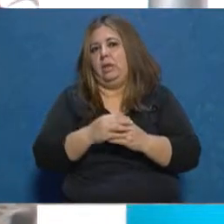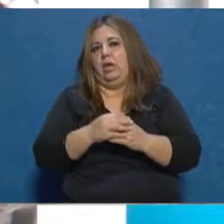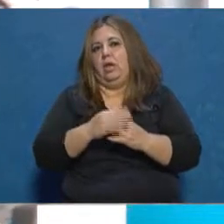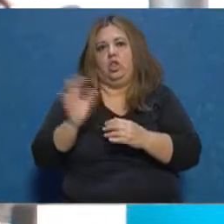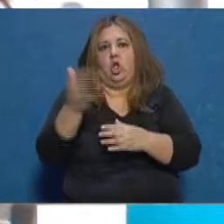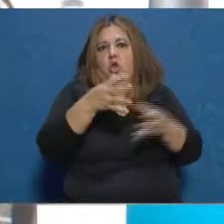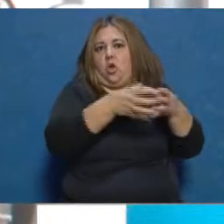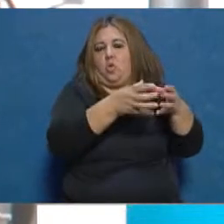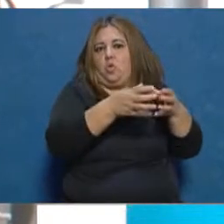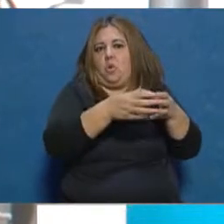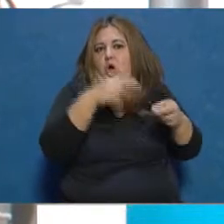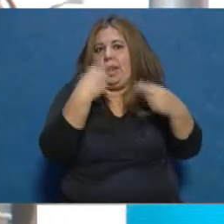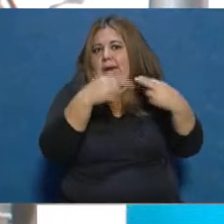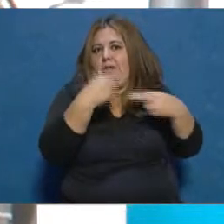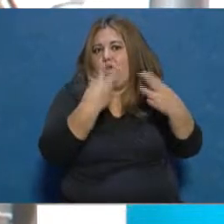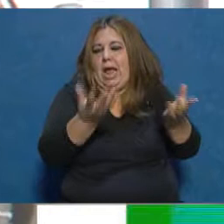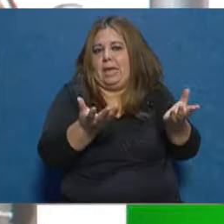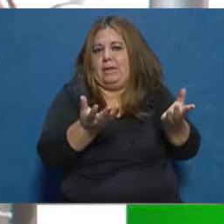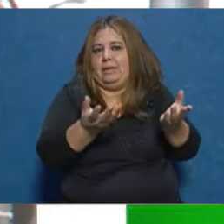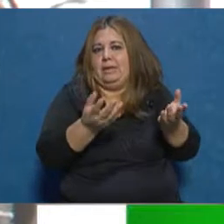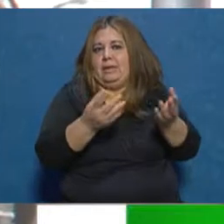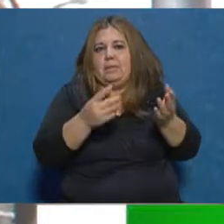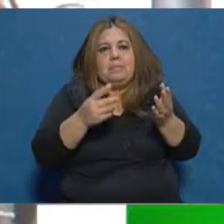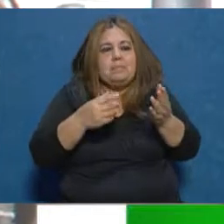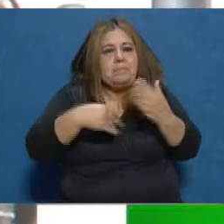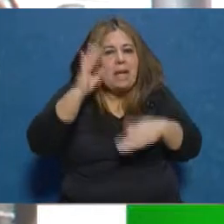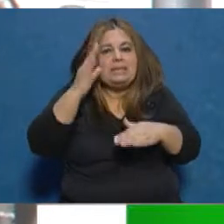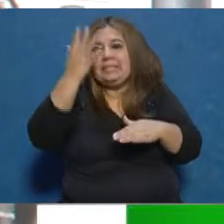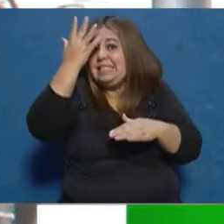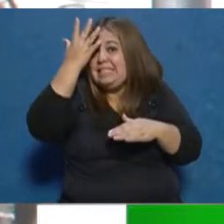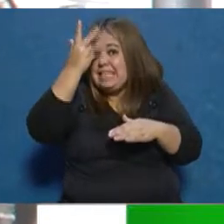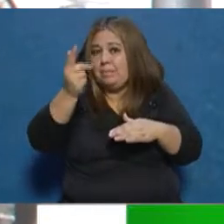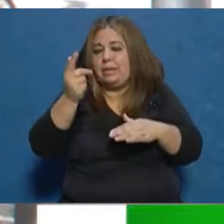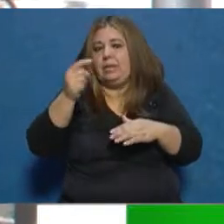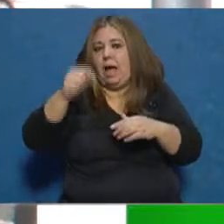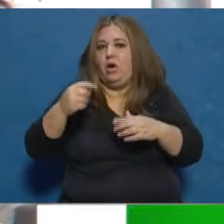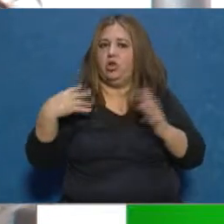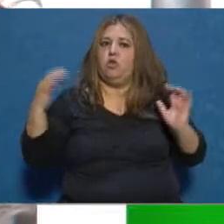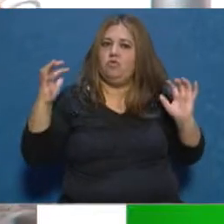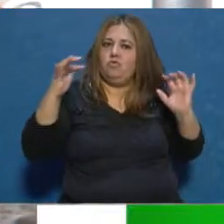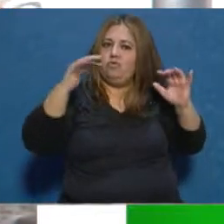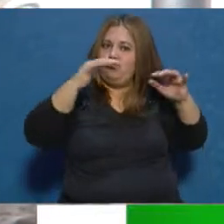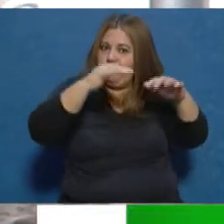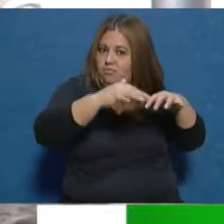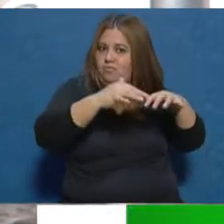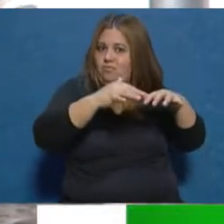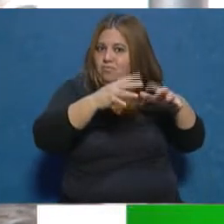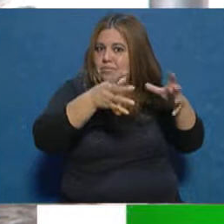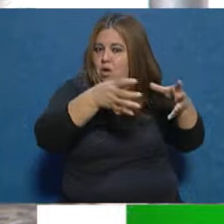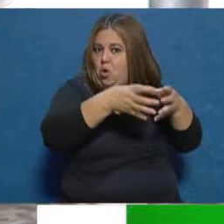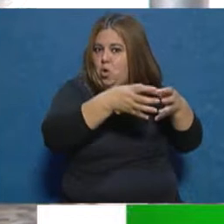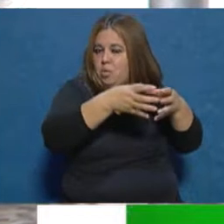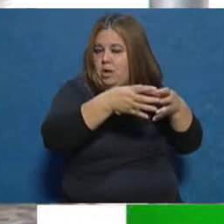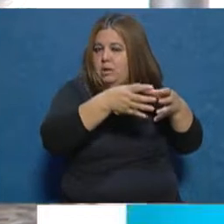de la zona este y puntualmente los de San Martín, que son los que se han concentrado en este momento, están marcando que la